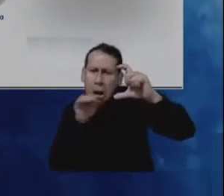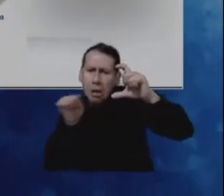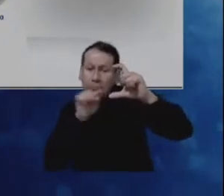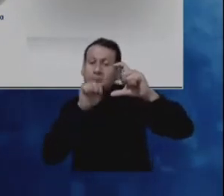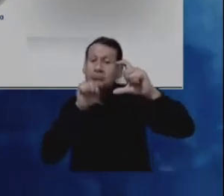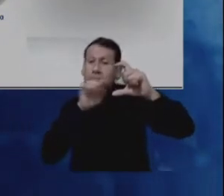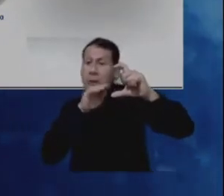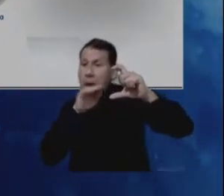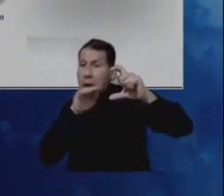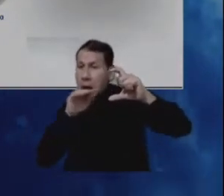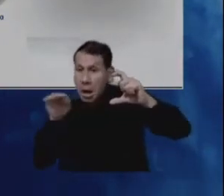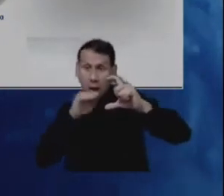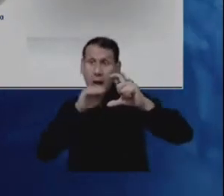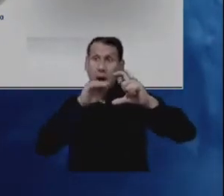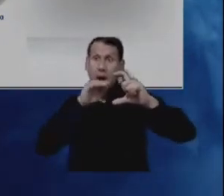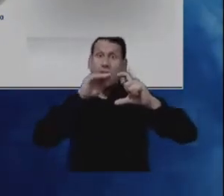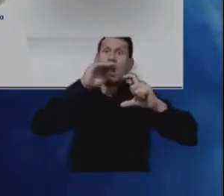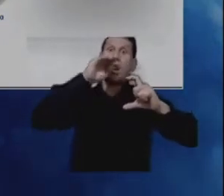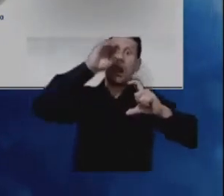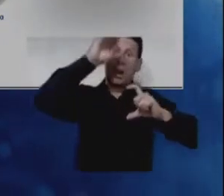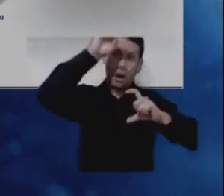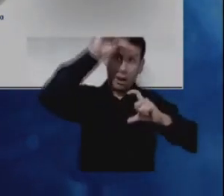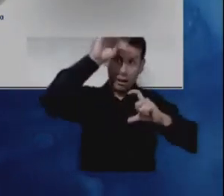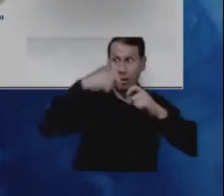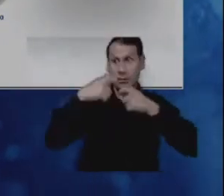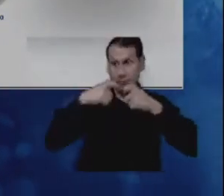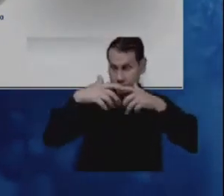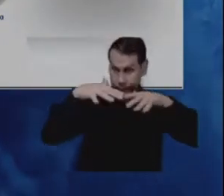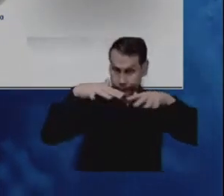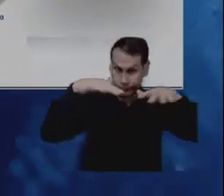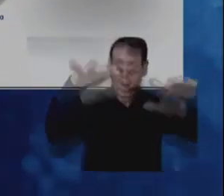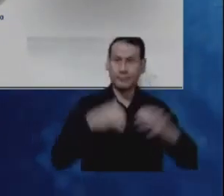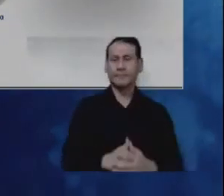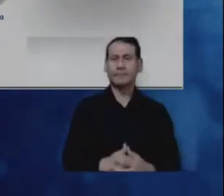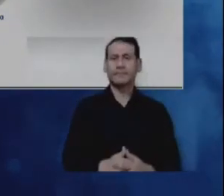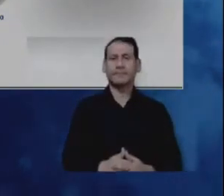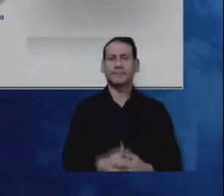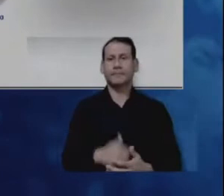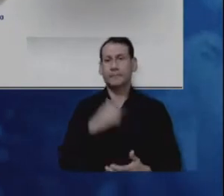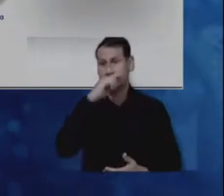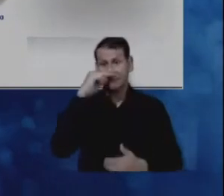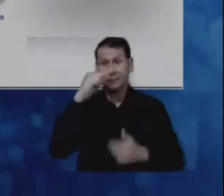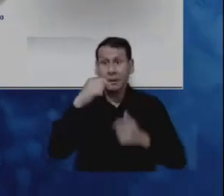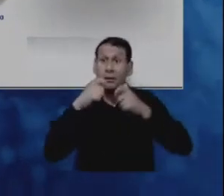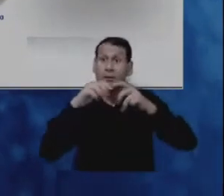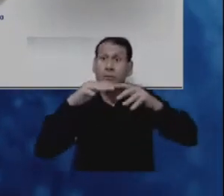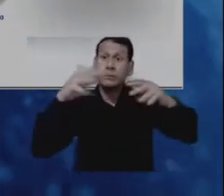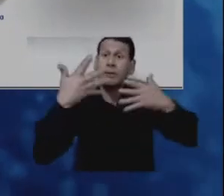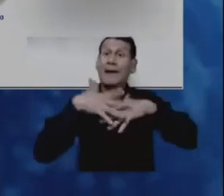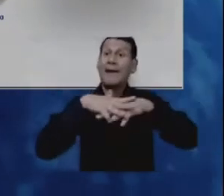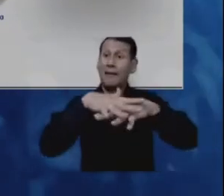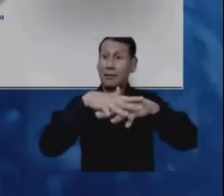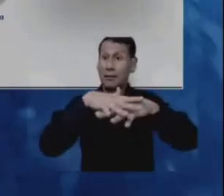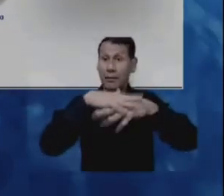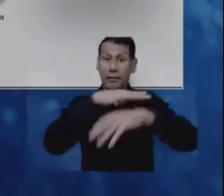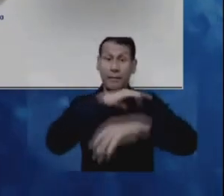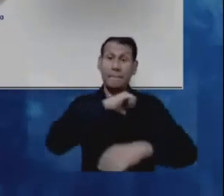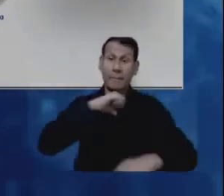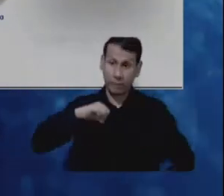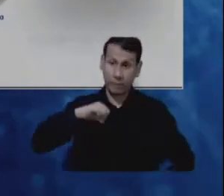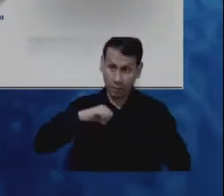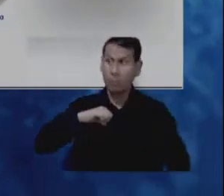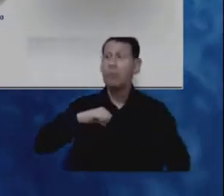en bandas altas. Espectro dedicado tanto a redes privadas como a operadores